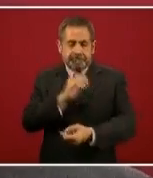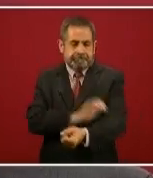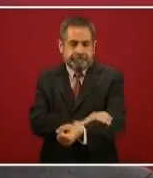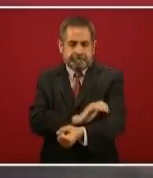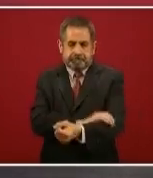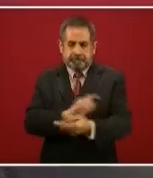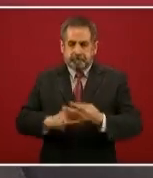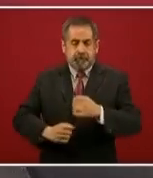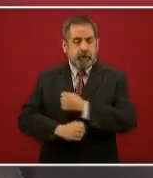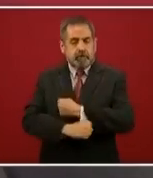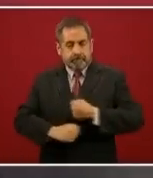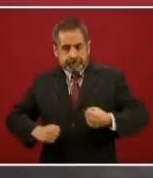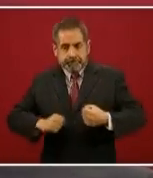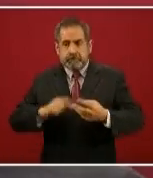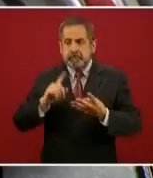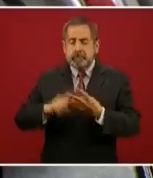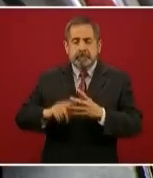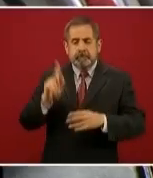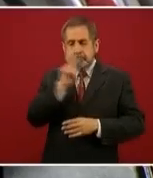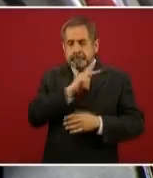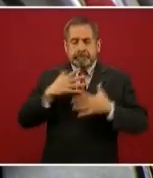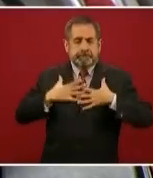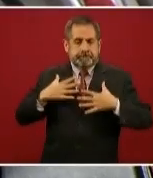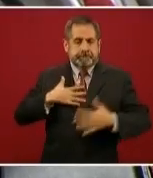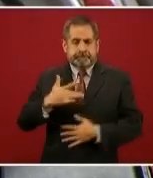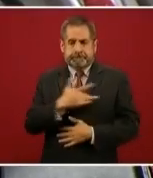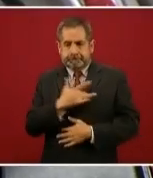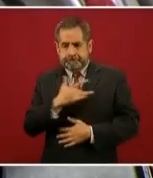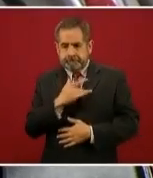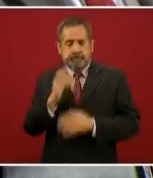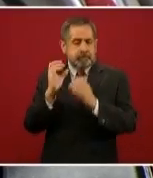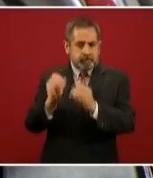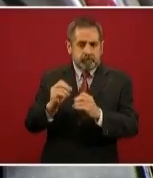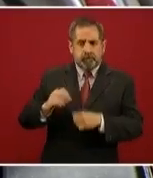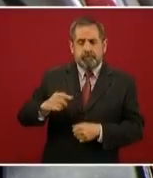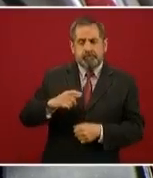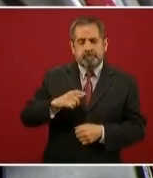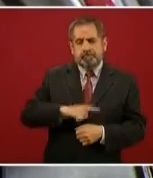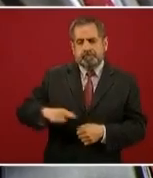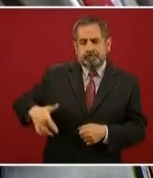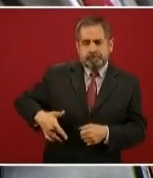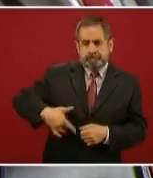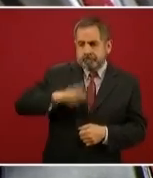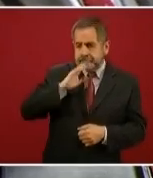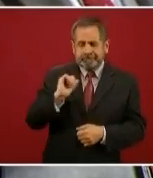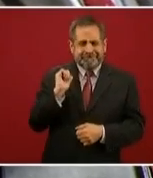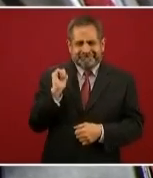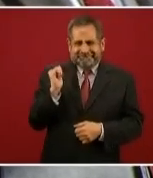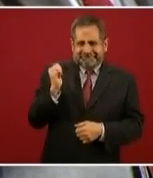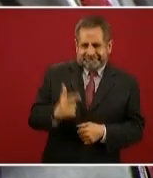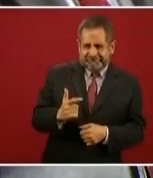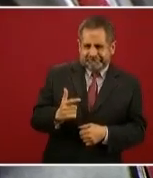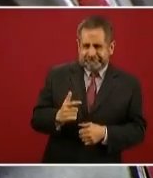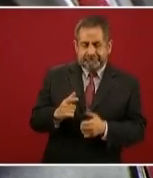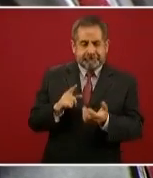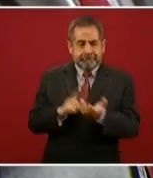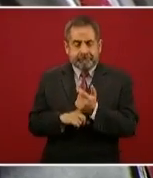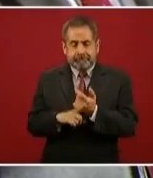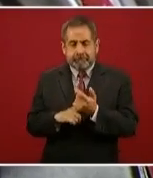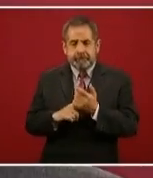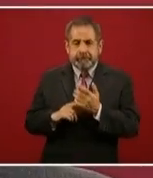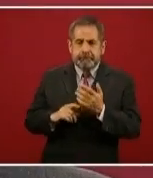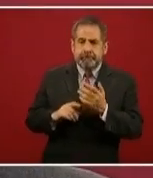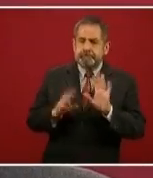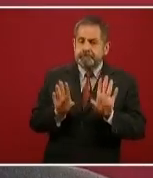hipertensión, obesidad y enfermedad pulmonar o cardíaca, así como enfermedad renal o cualquier causa de supresión del sistema